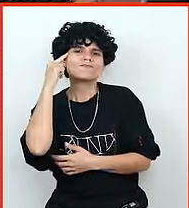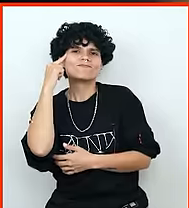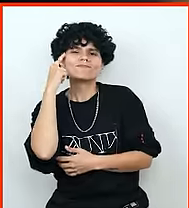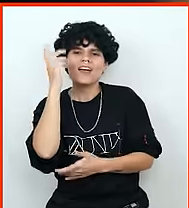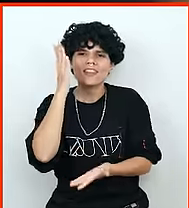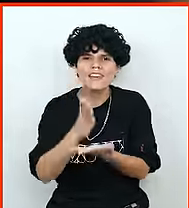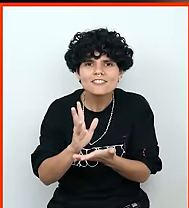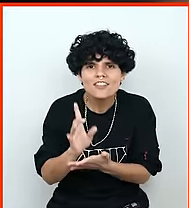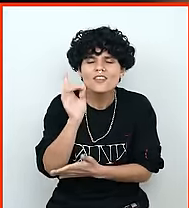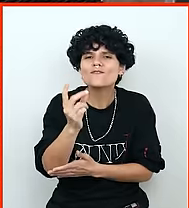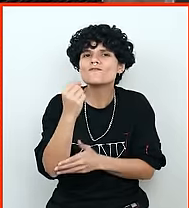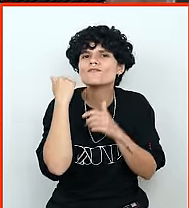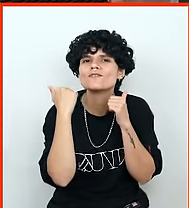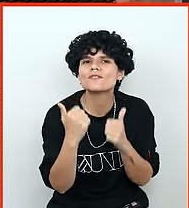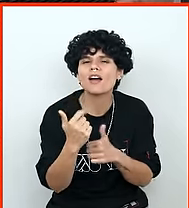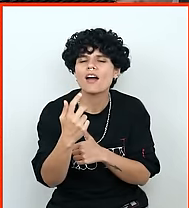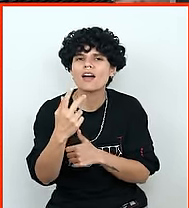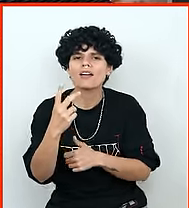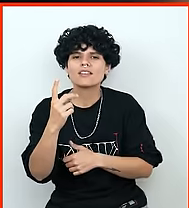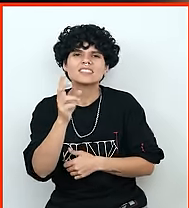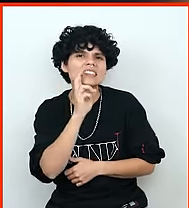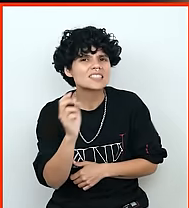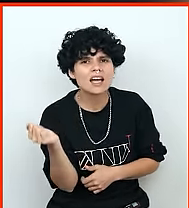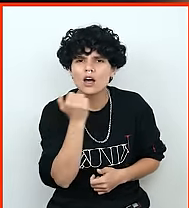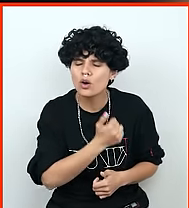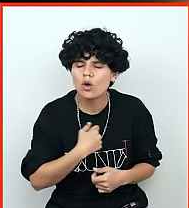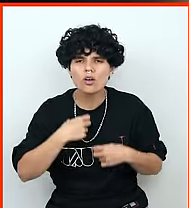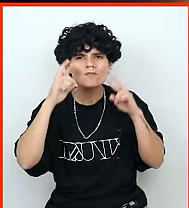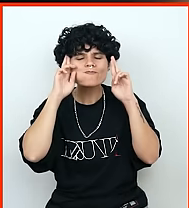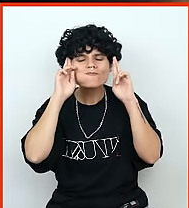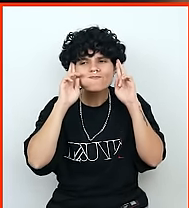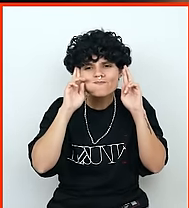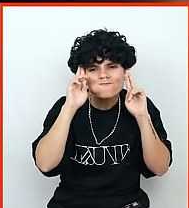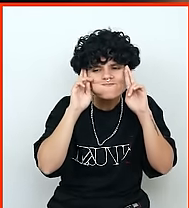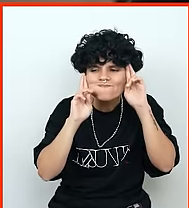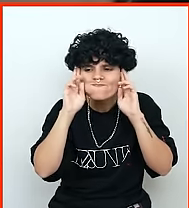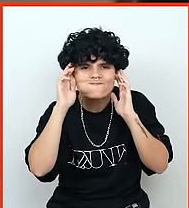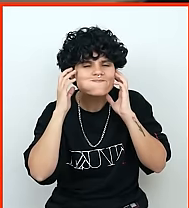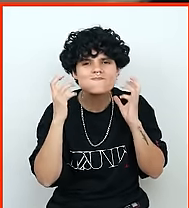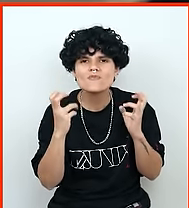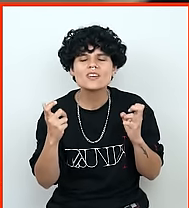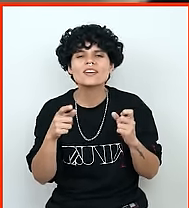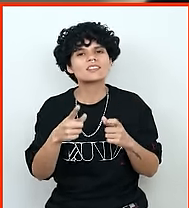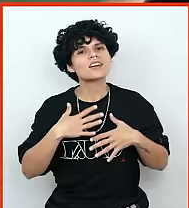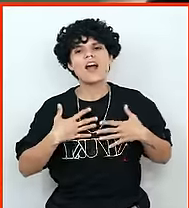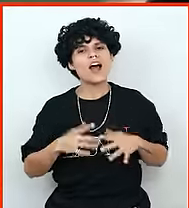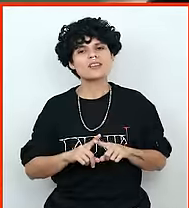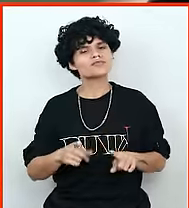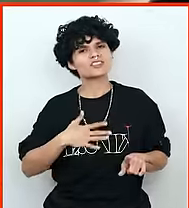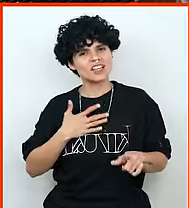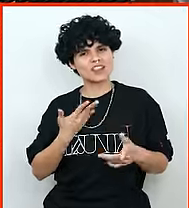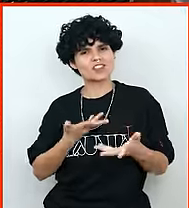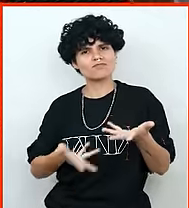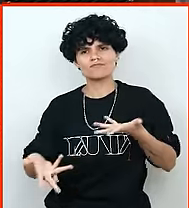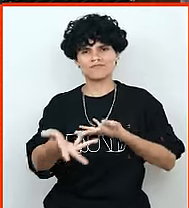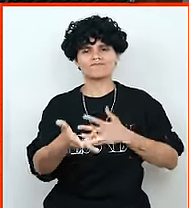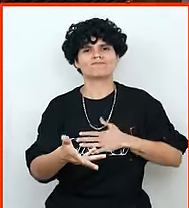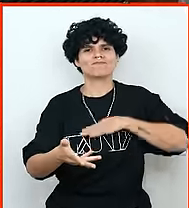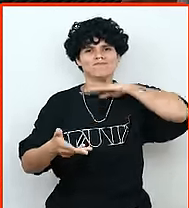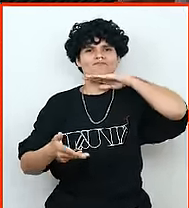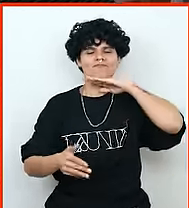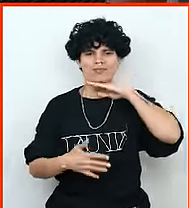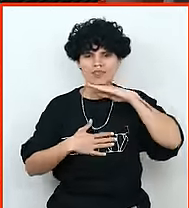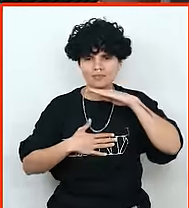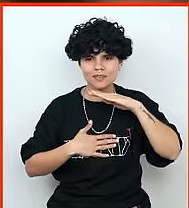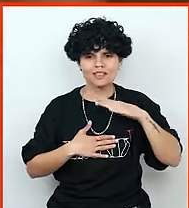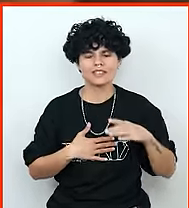decisión equivocada, me doy por pagado. Sí, creo que puedo ayudar un poco. Y ahí está toda esa primera parte de la canción donde recoge la